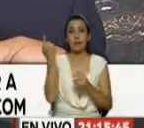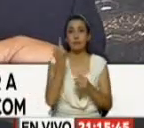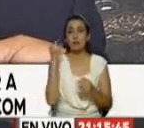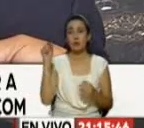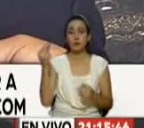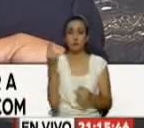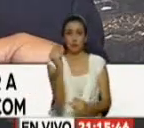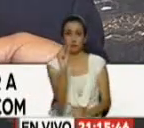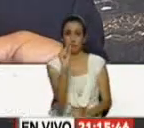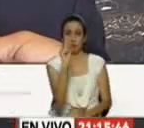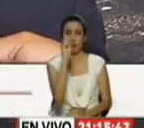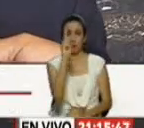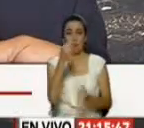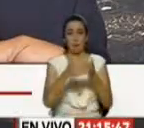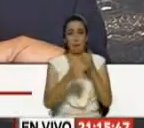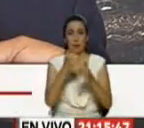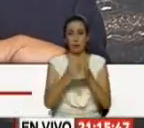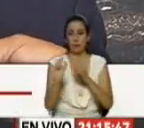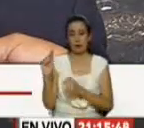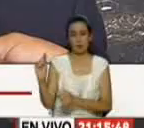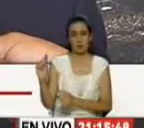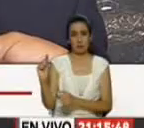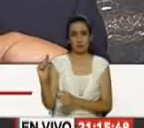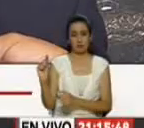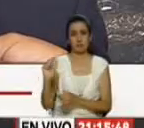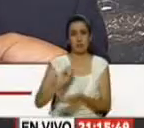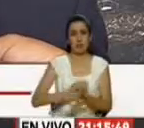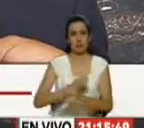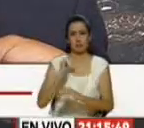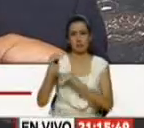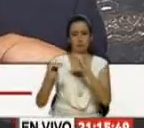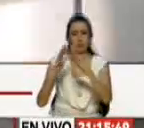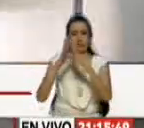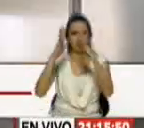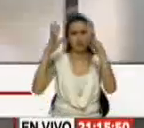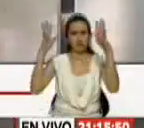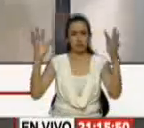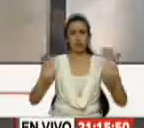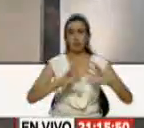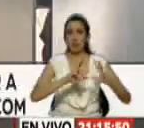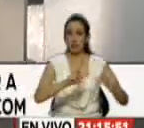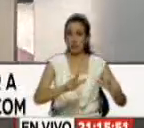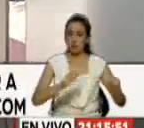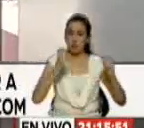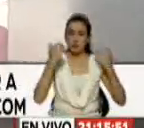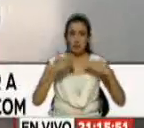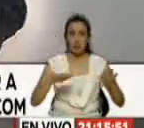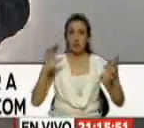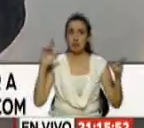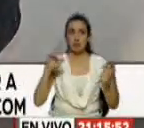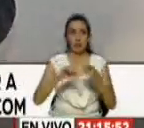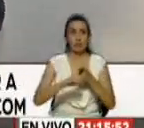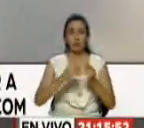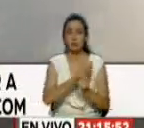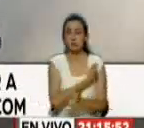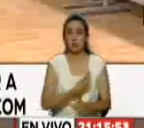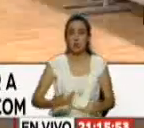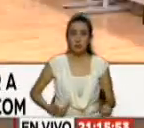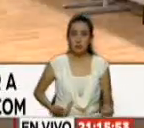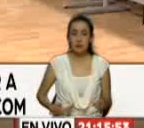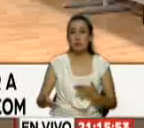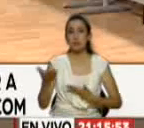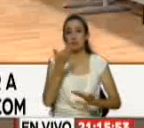iceberg de lo que fue una trama de corrupción gigantesca. Quienes se mantienen afines al expresidente Correa y sus